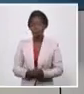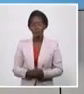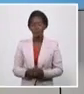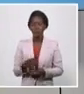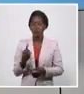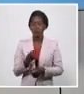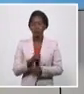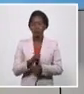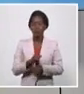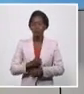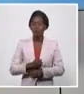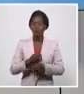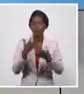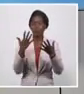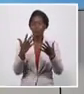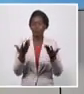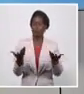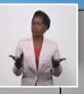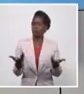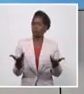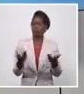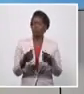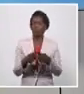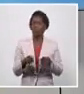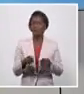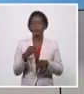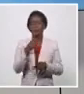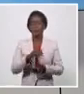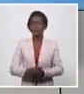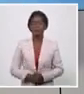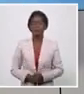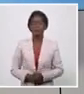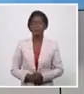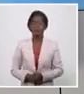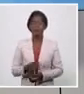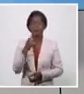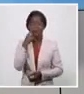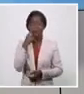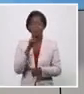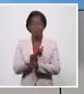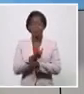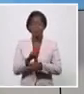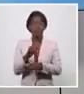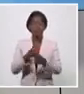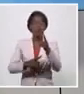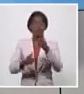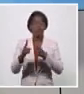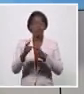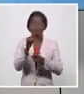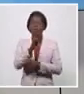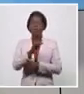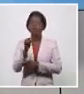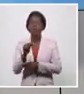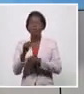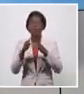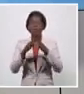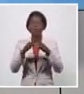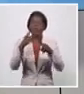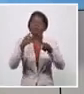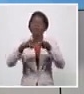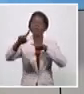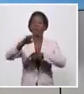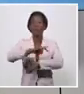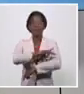días. Sucede lo mismo, o sucede al mismo tiempo, que varias voces de las más reaccionarias de quienes viven fuera del país